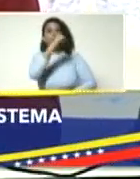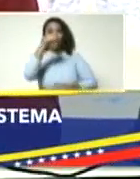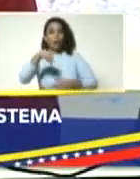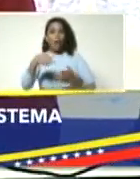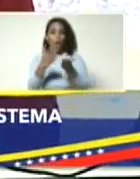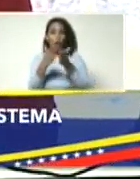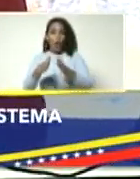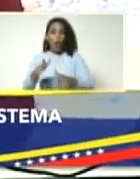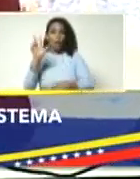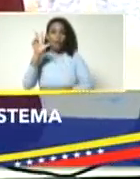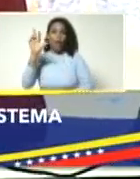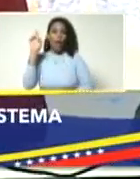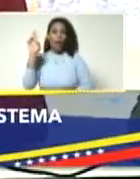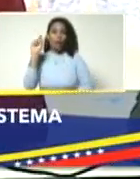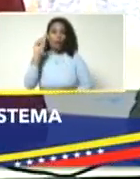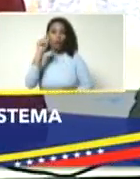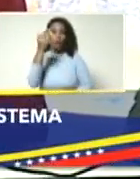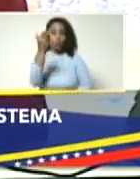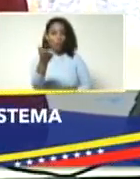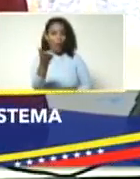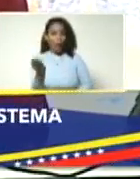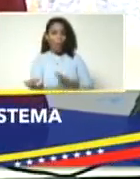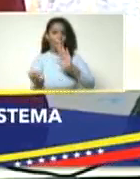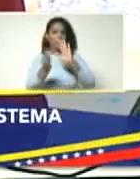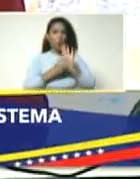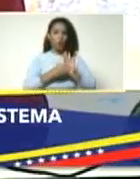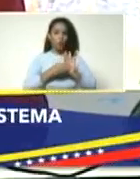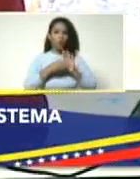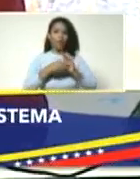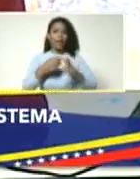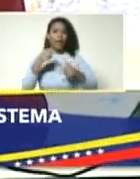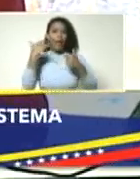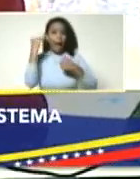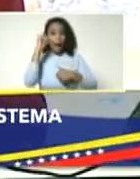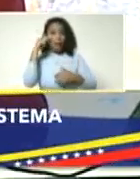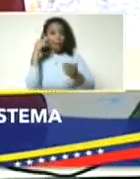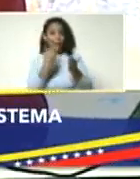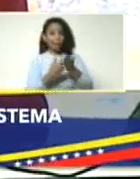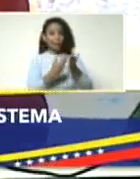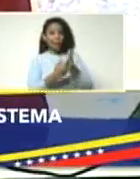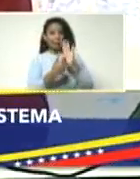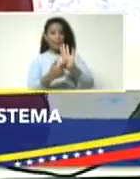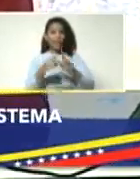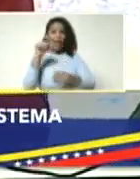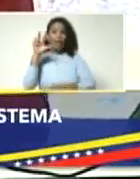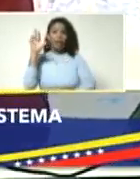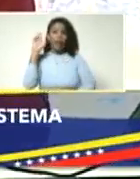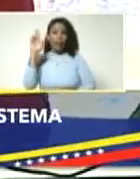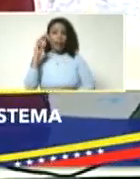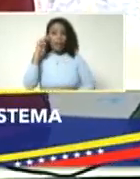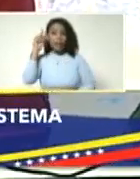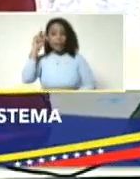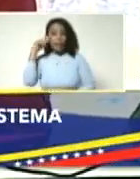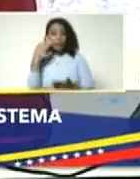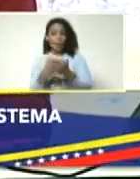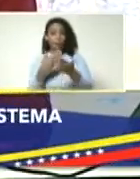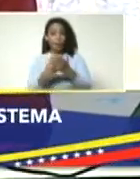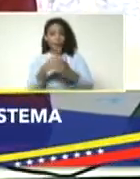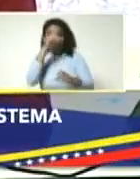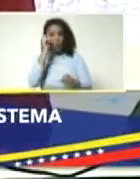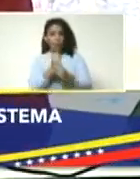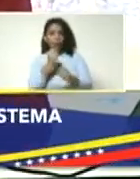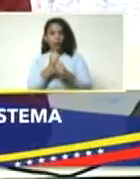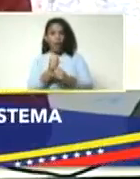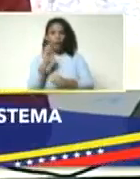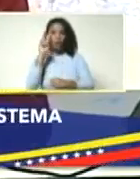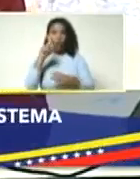Estas tres R's que usted ha marcado y que se expresan, las tres R's es la estrategia, pero que se expresan en lo cotidiano, en lo táctico, en